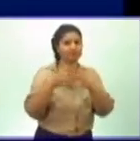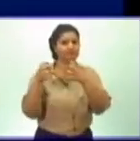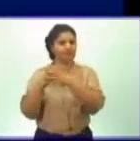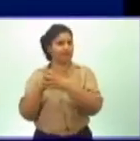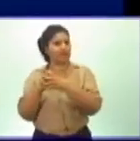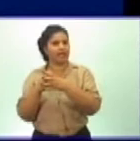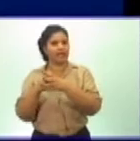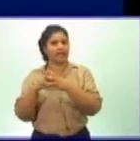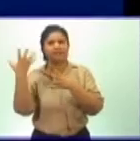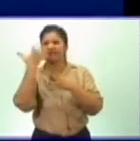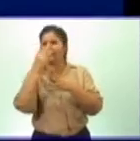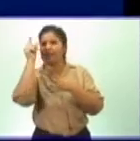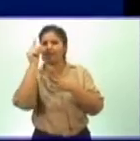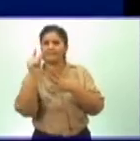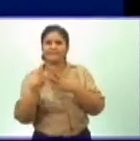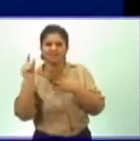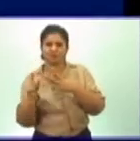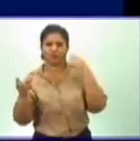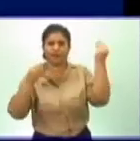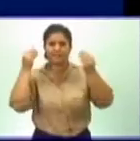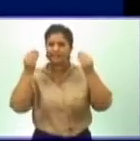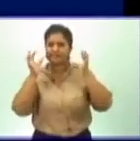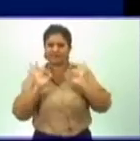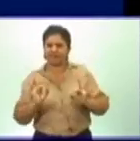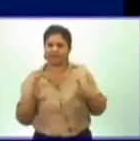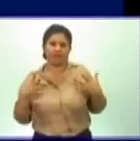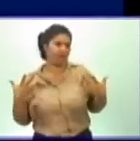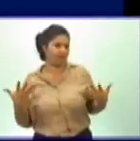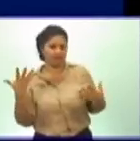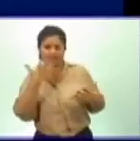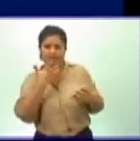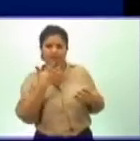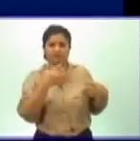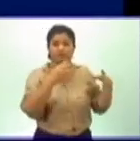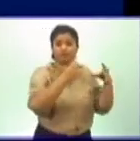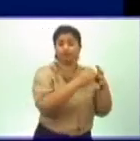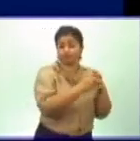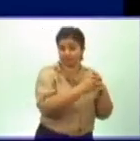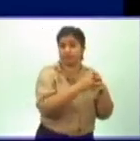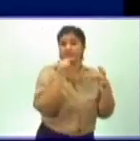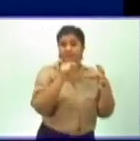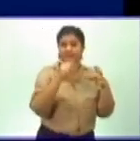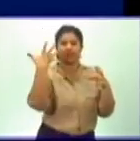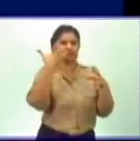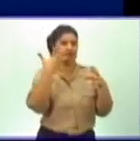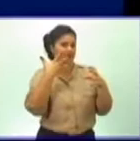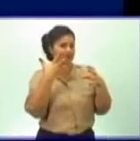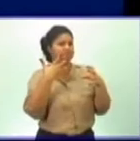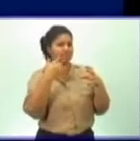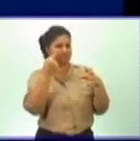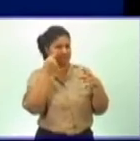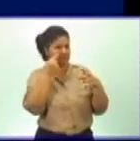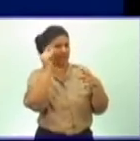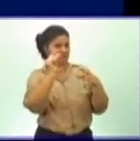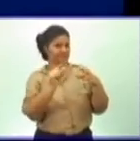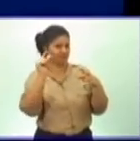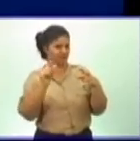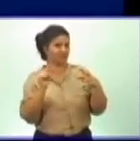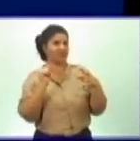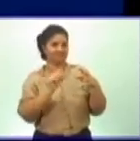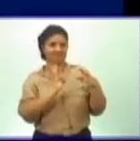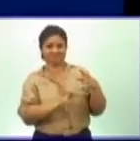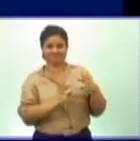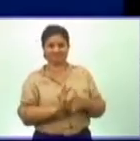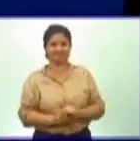que en el lugar de los progresistas tenemos a Damis, el hijo de Orgón, Elmira, la esposa, Mariana,